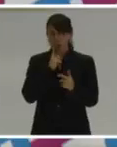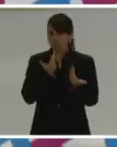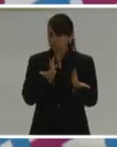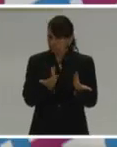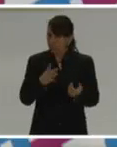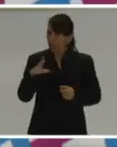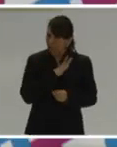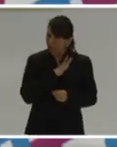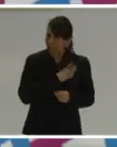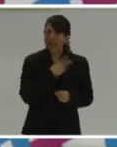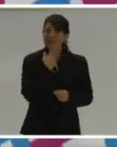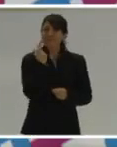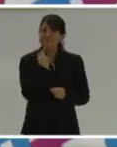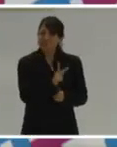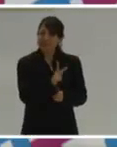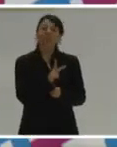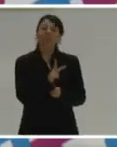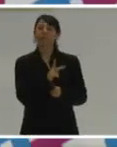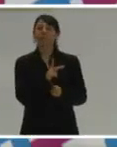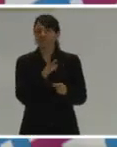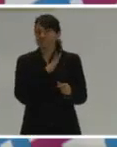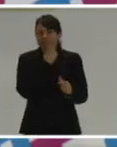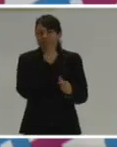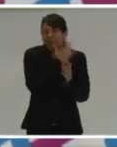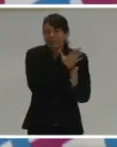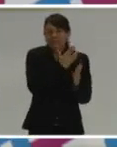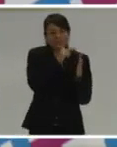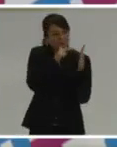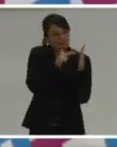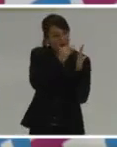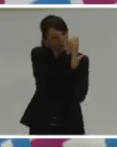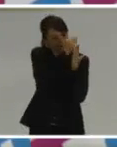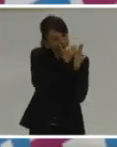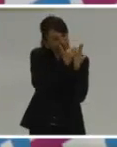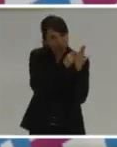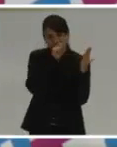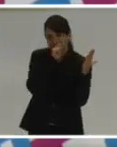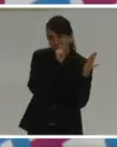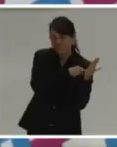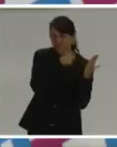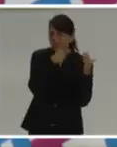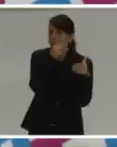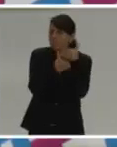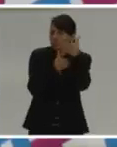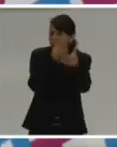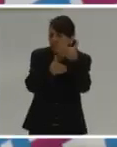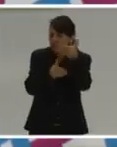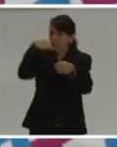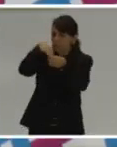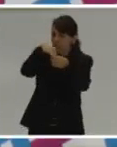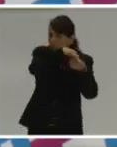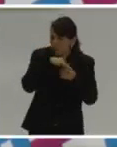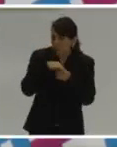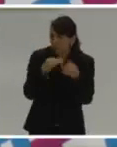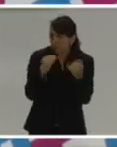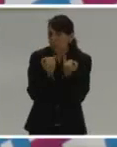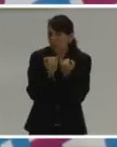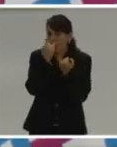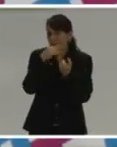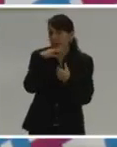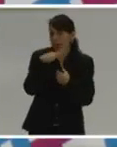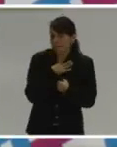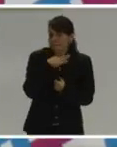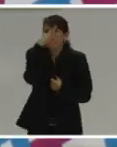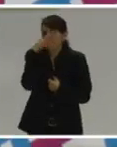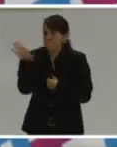de principios rectores de los procesos electorales y que también tienen que ver con el sufragio universal y, por supuesto,